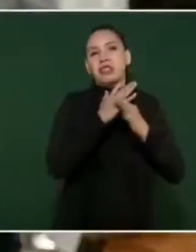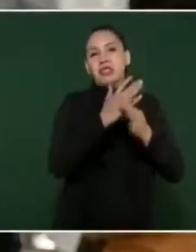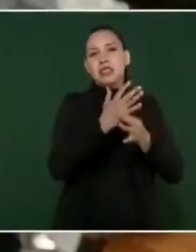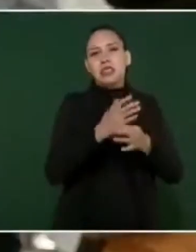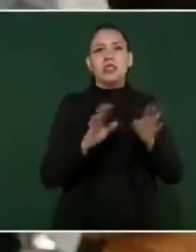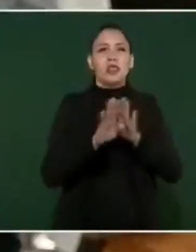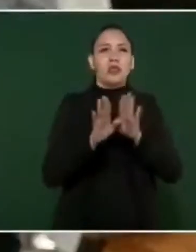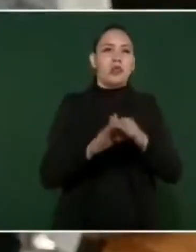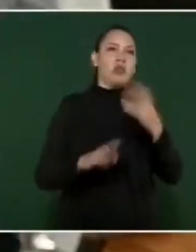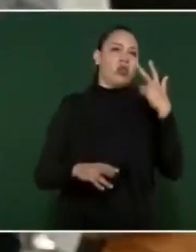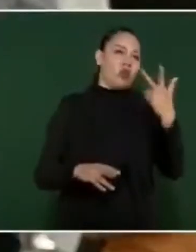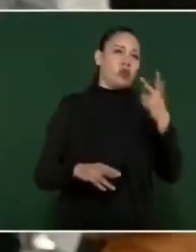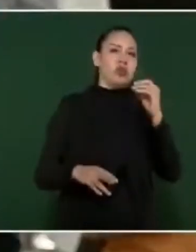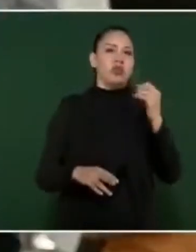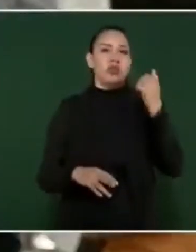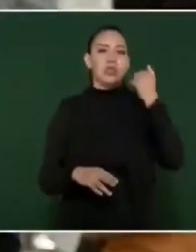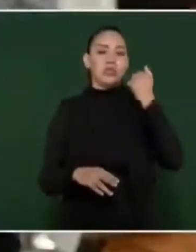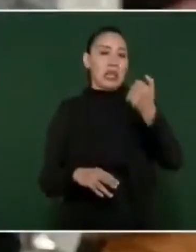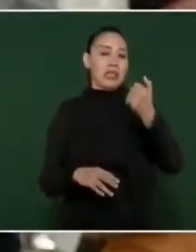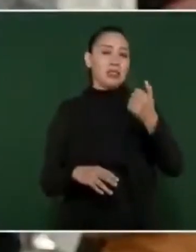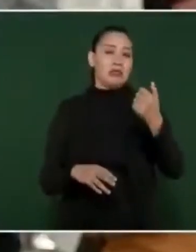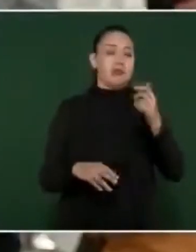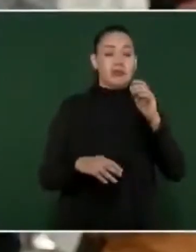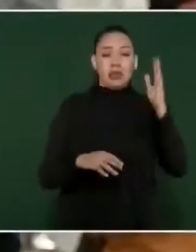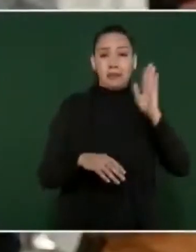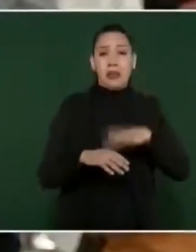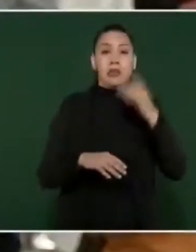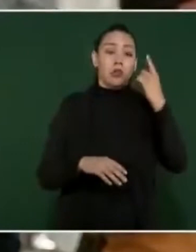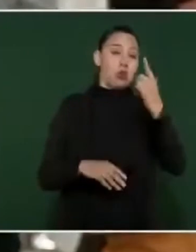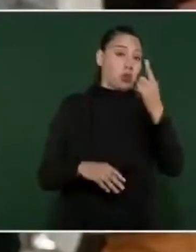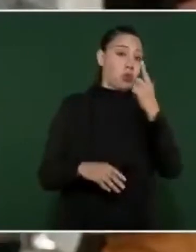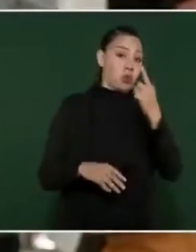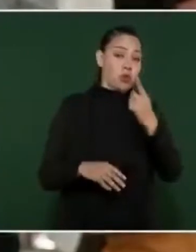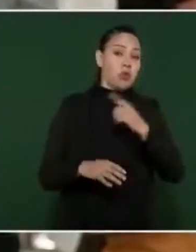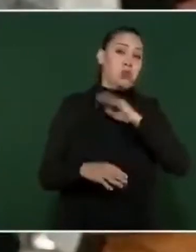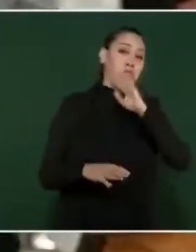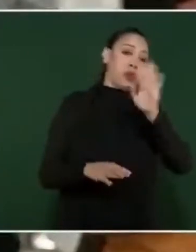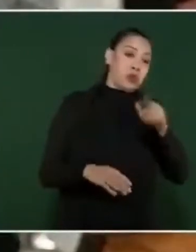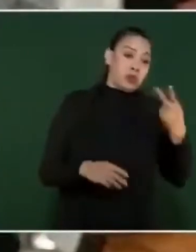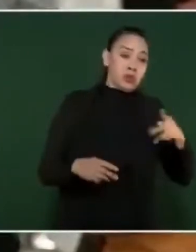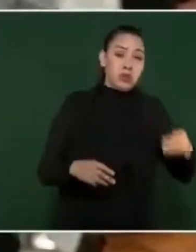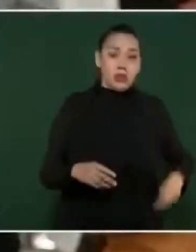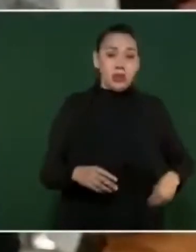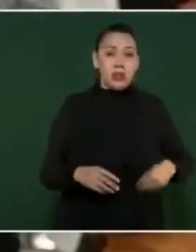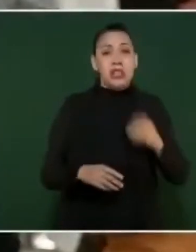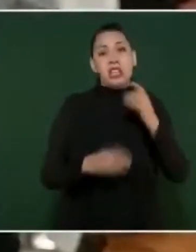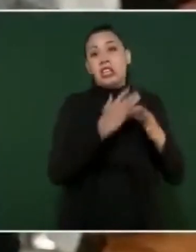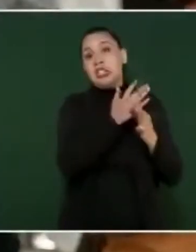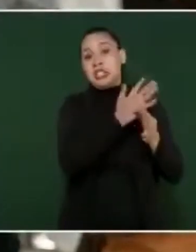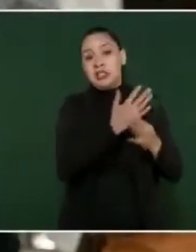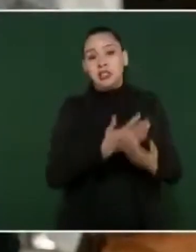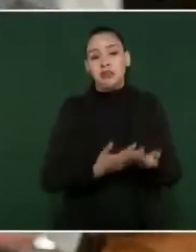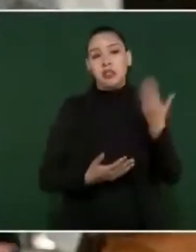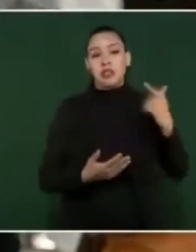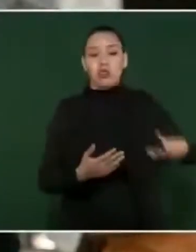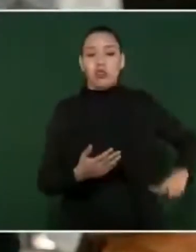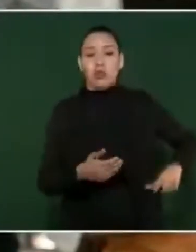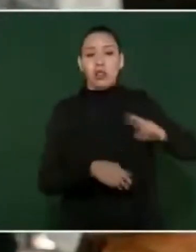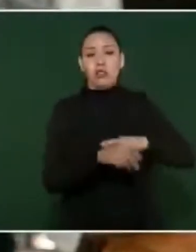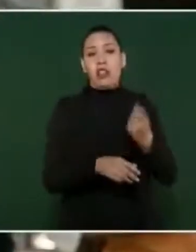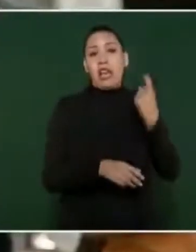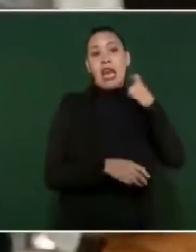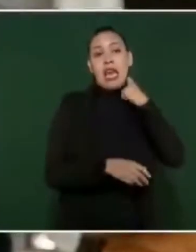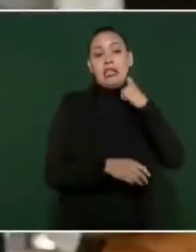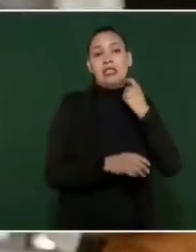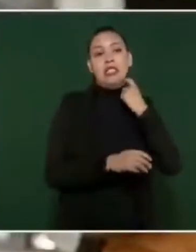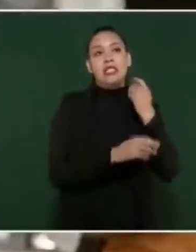que el gobernador pasado montó todo, no lo sé, le digo que no conozco a plenitud la carpeta,